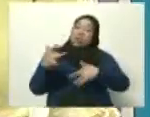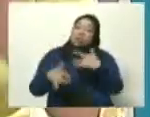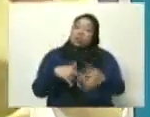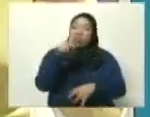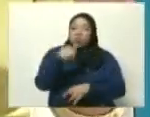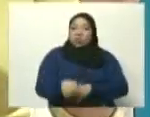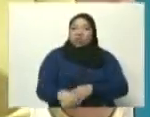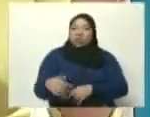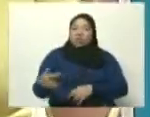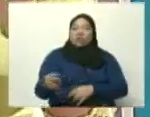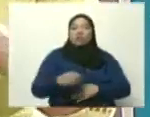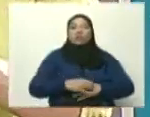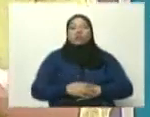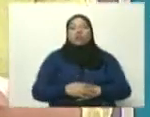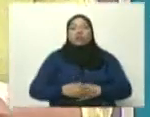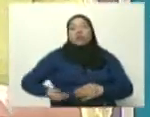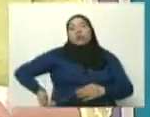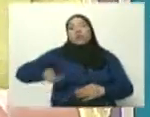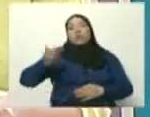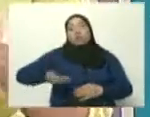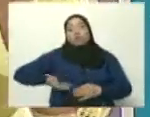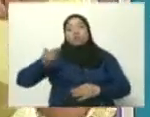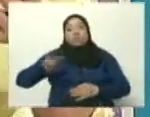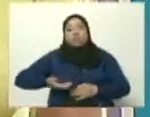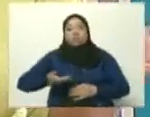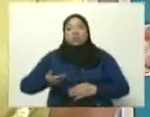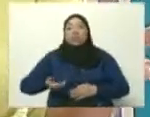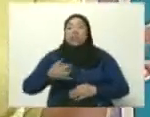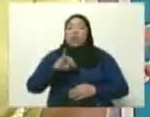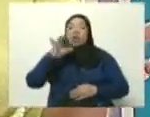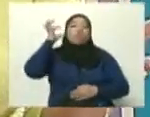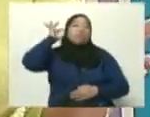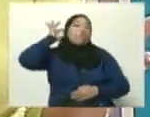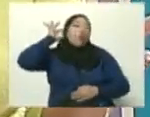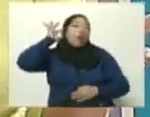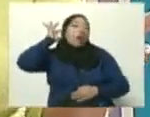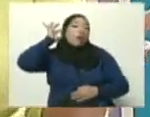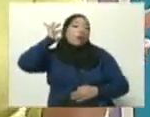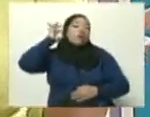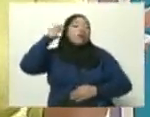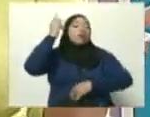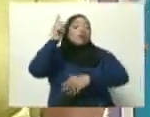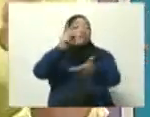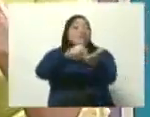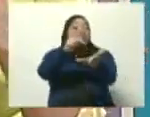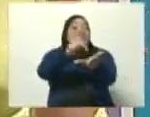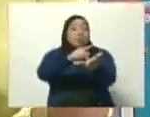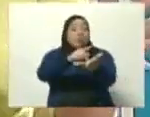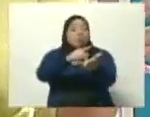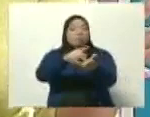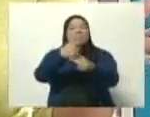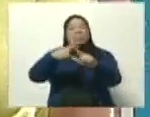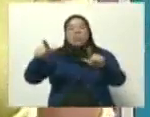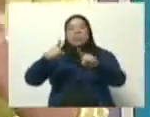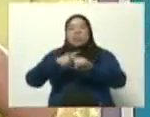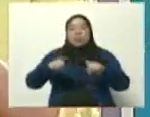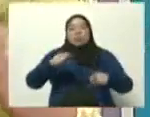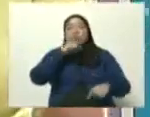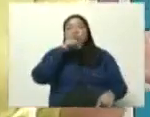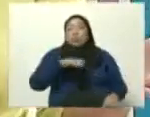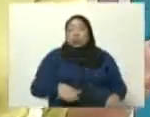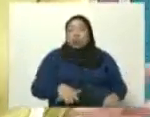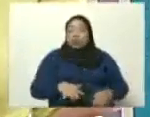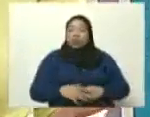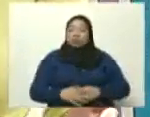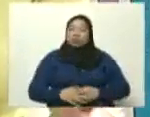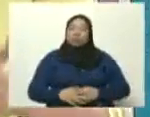día de acá. Resaltante desde estos espacios la importancia, el rol protagónico que ha tenido la mujer, más que todo en la gesta histórica, como lo